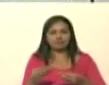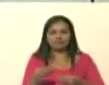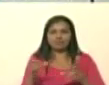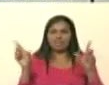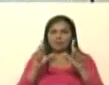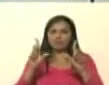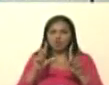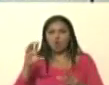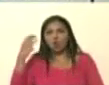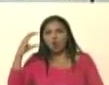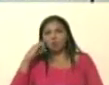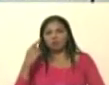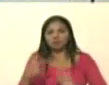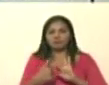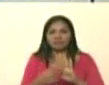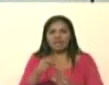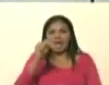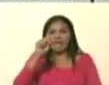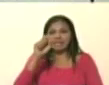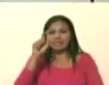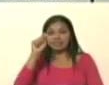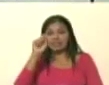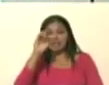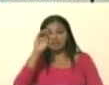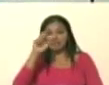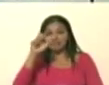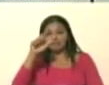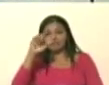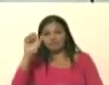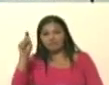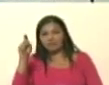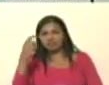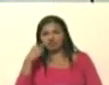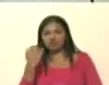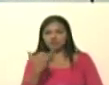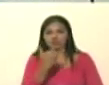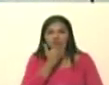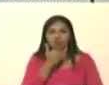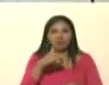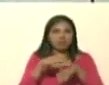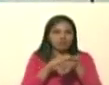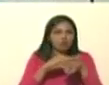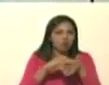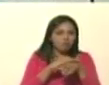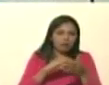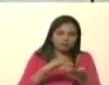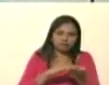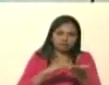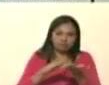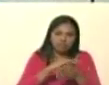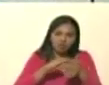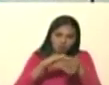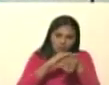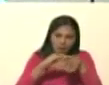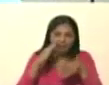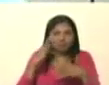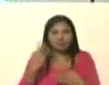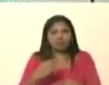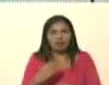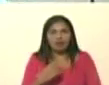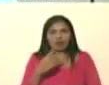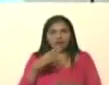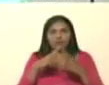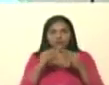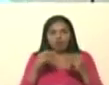están publicando en netflix yo cometí un error y quiero pedir excusas a los